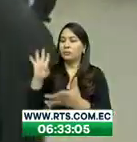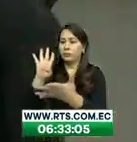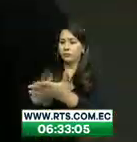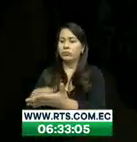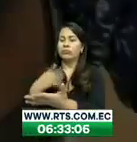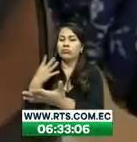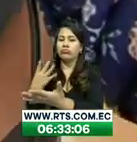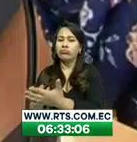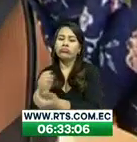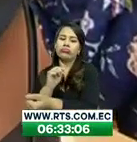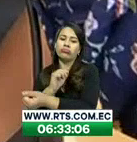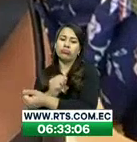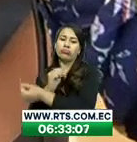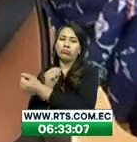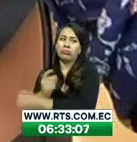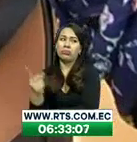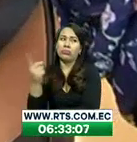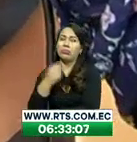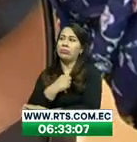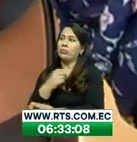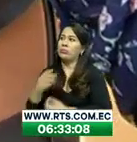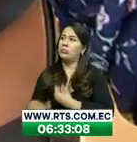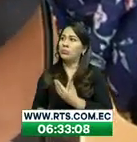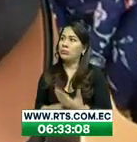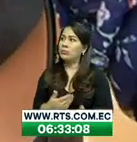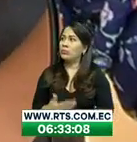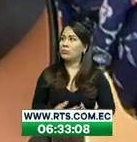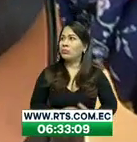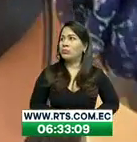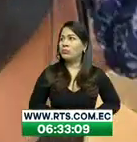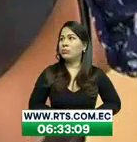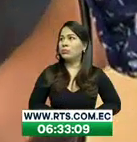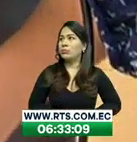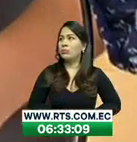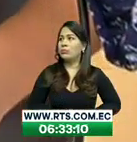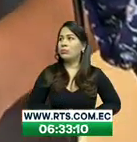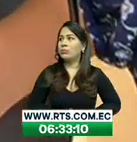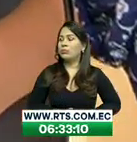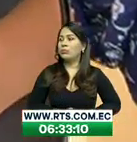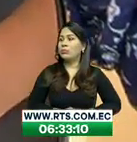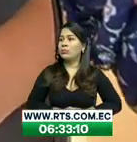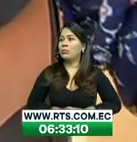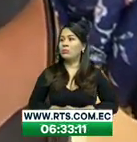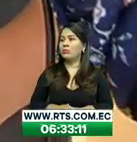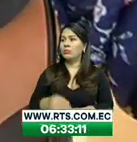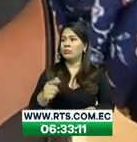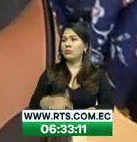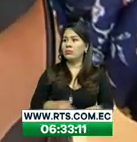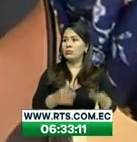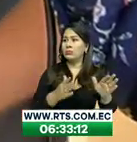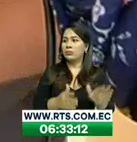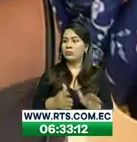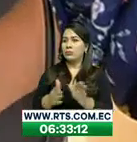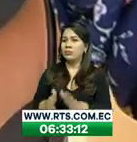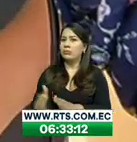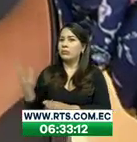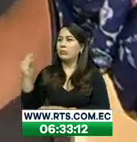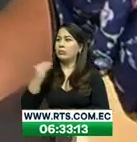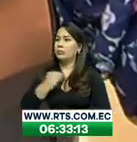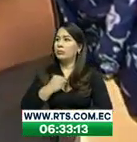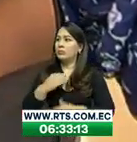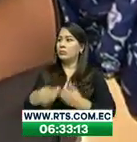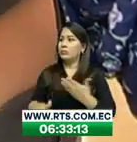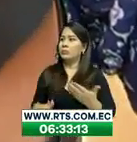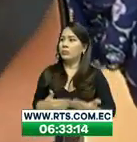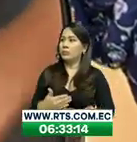arrestaron. Al momento que le disparan a él, empezó un griterío por ahí. Ahí fue que vinieron poco de moto y ahí fueron a seguirle